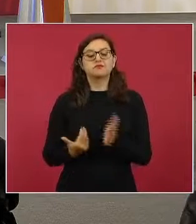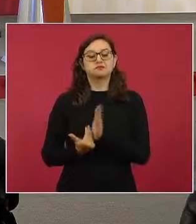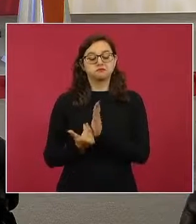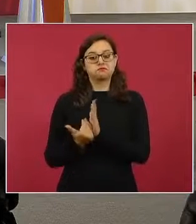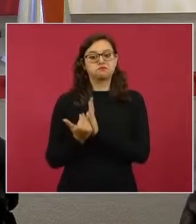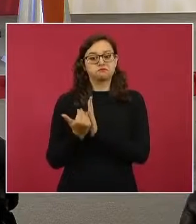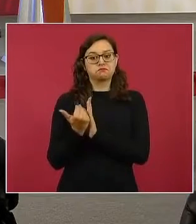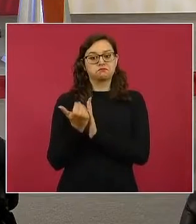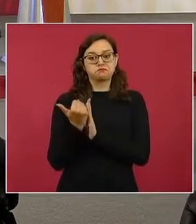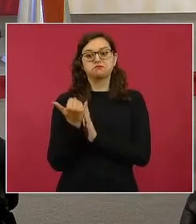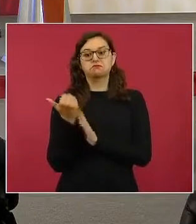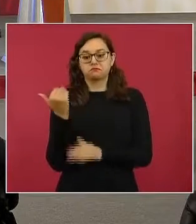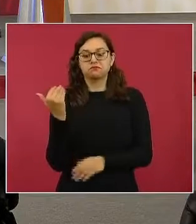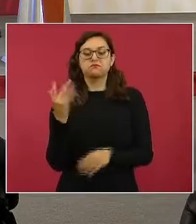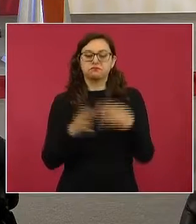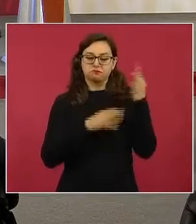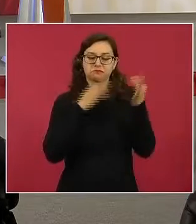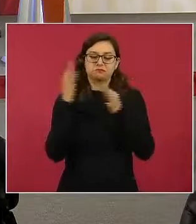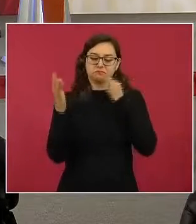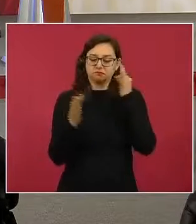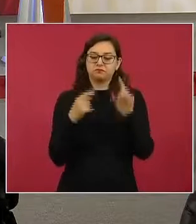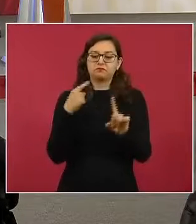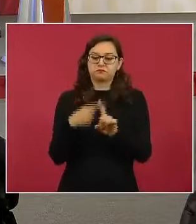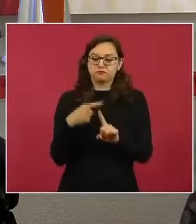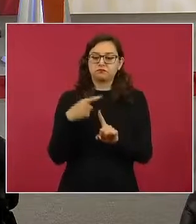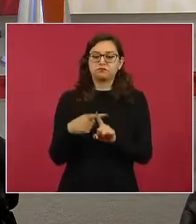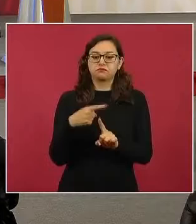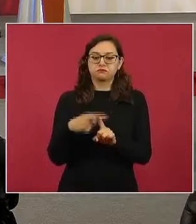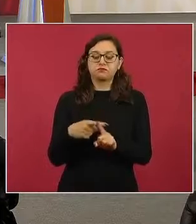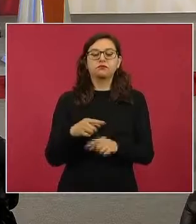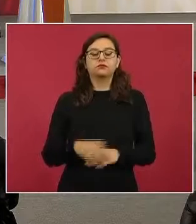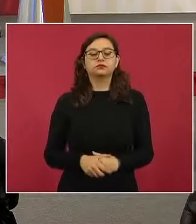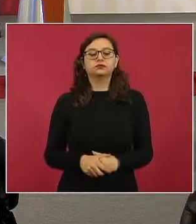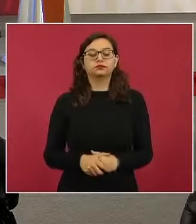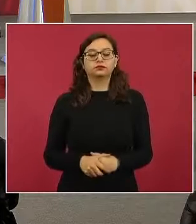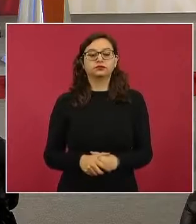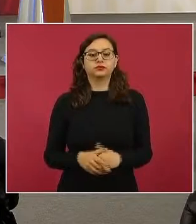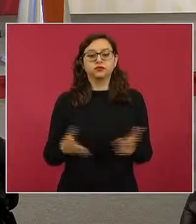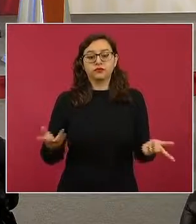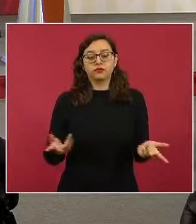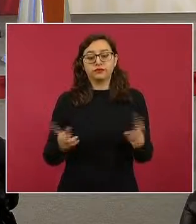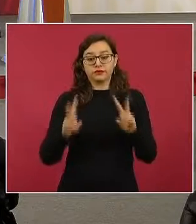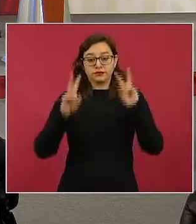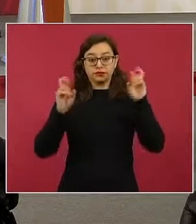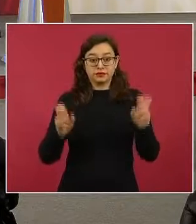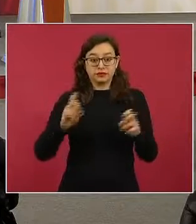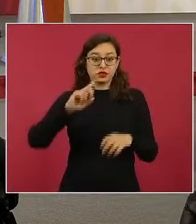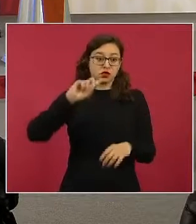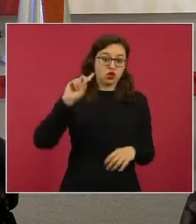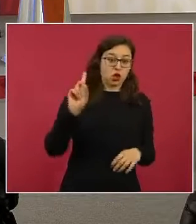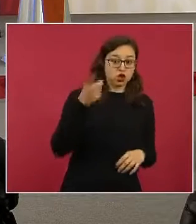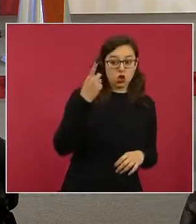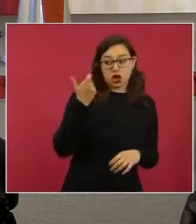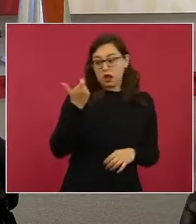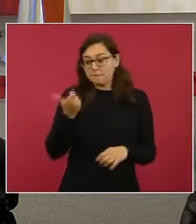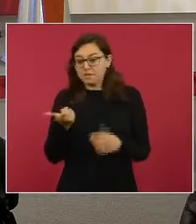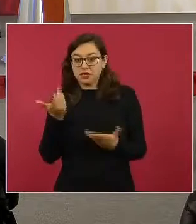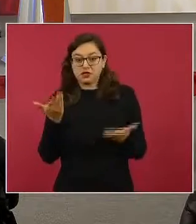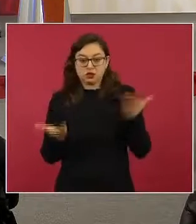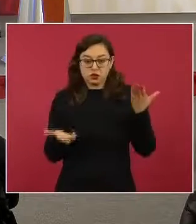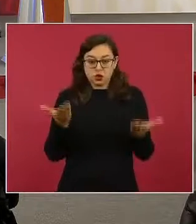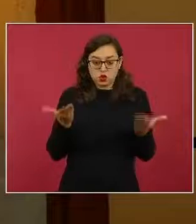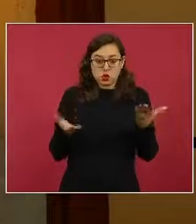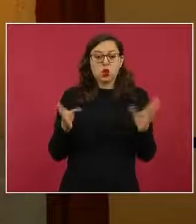aumentando y son muy buenas noticias. Con respecto al tipo de cambio, cuando llegamos al gobierno,